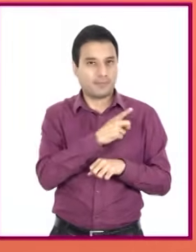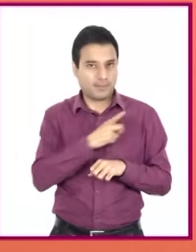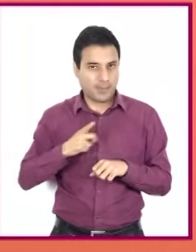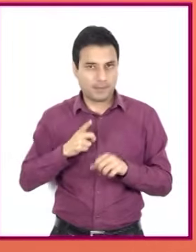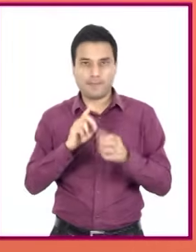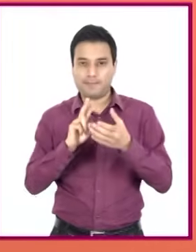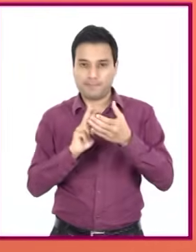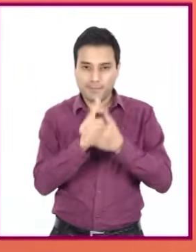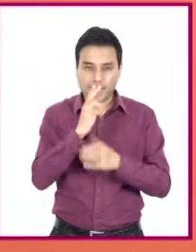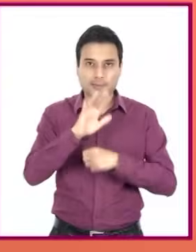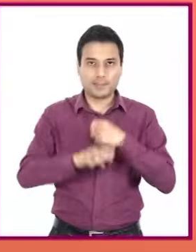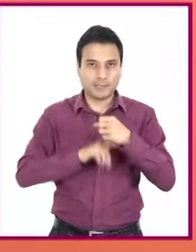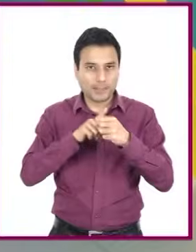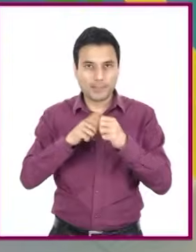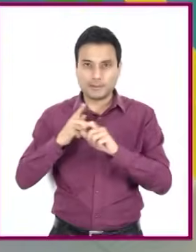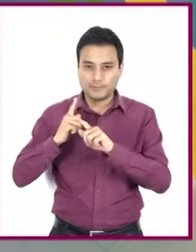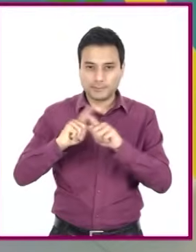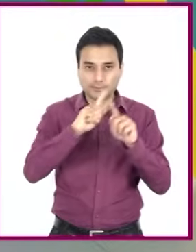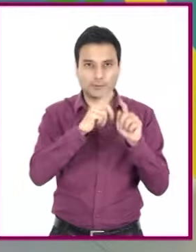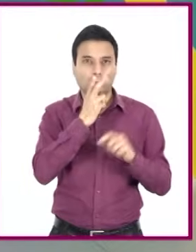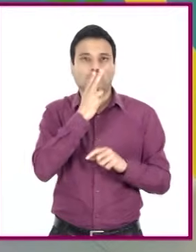la biodiversidad en nuestro país.